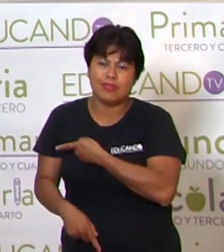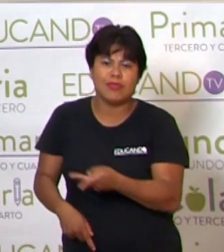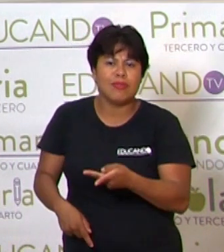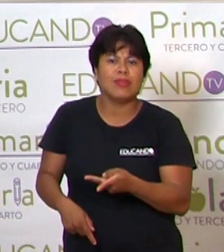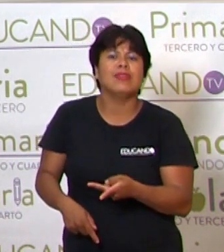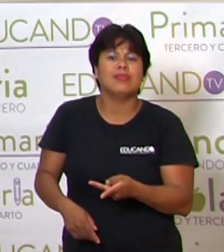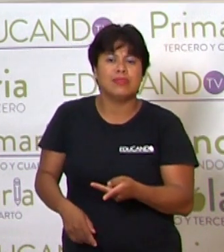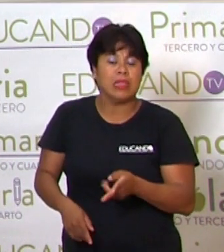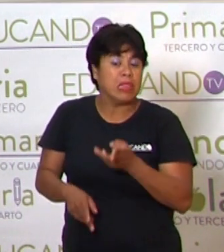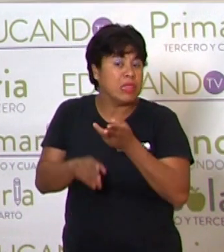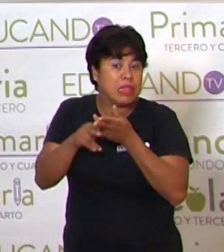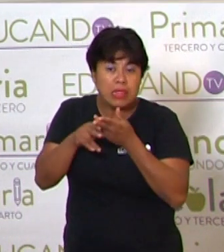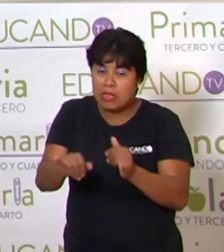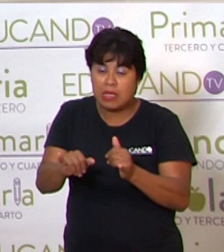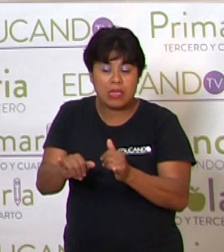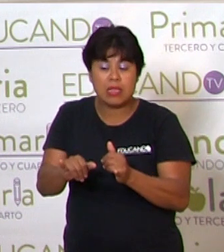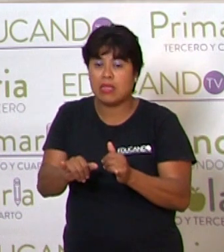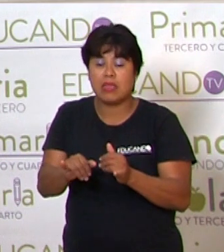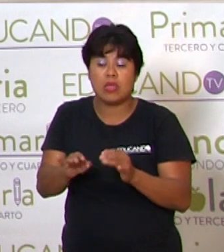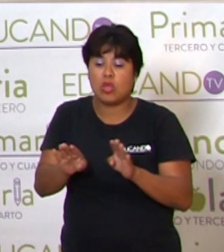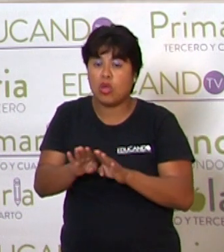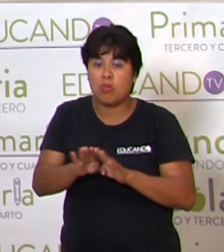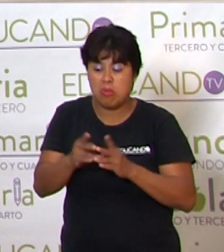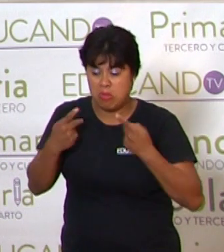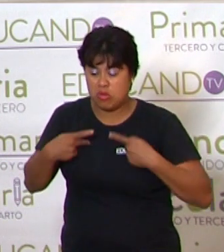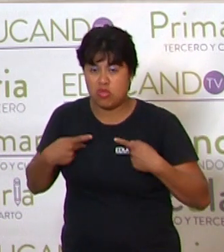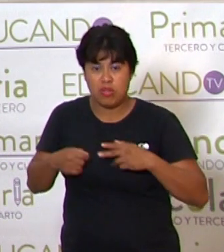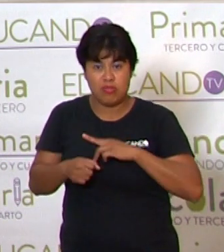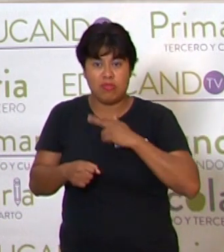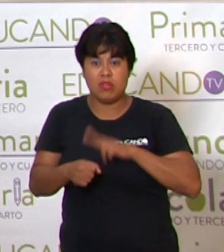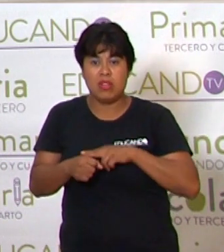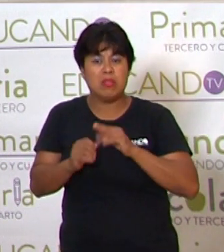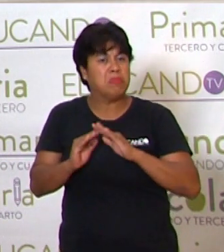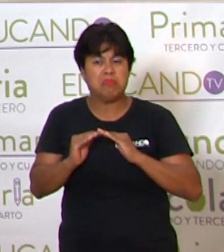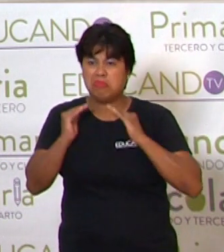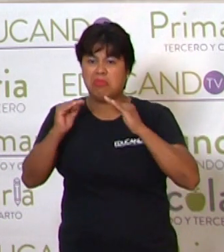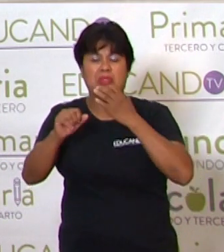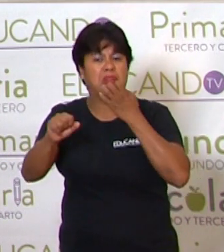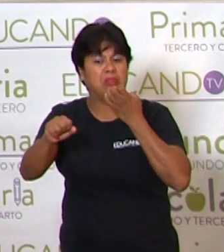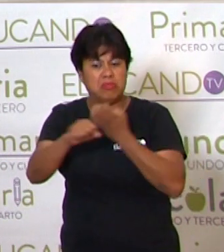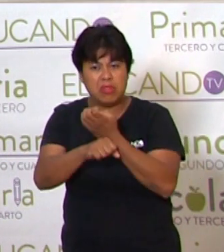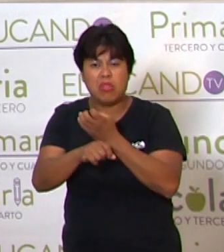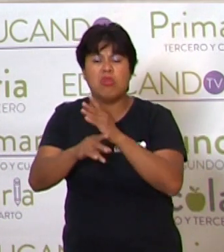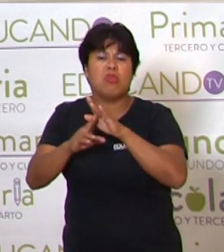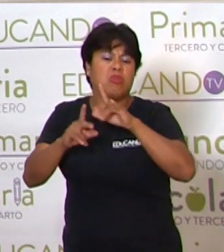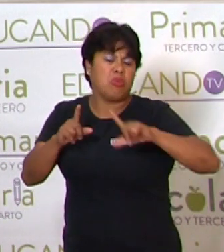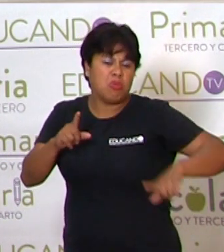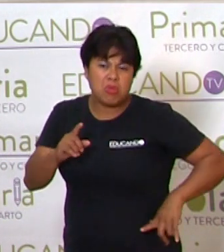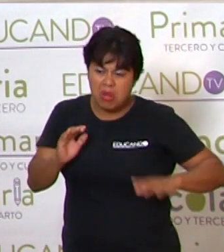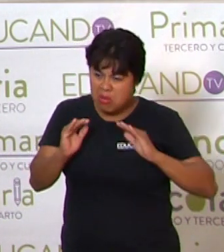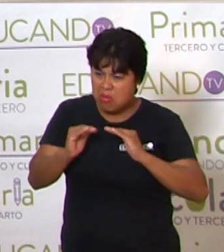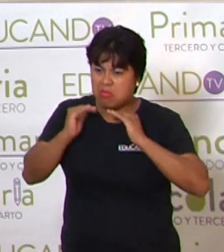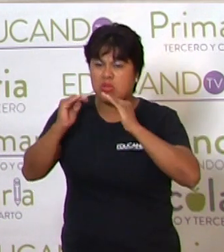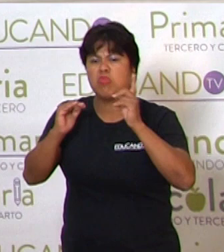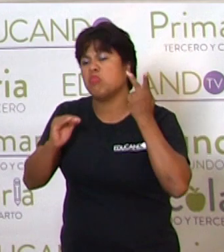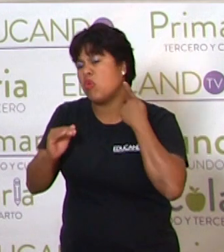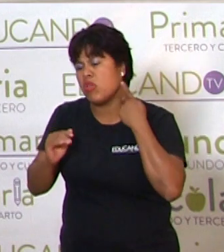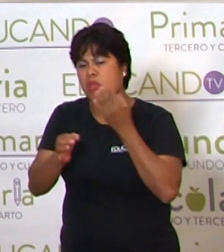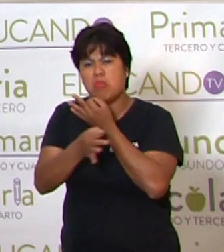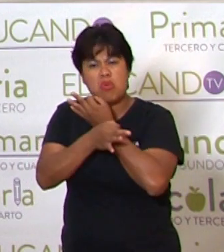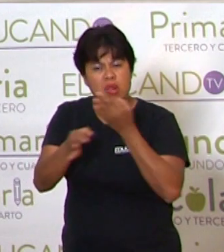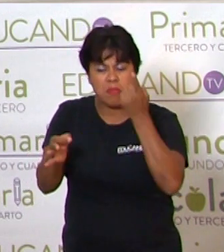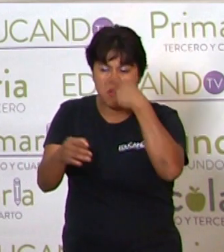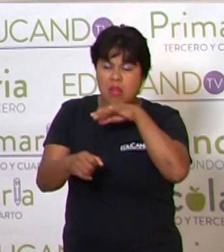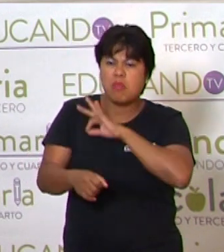pobres, ni desde los civiles, ni desde el Estado, ni desde el gobierno. No hay políticas públicas